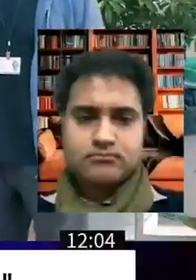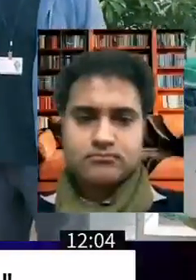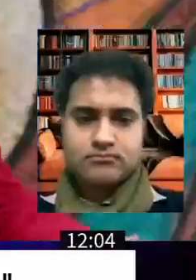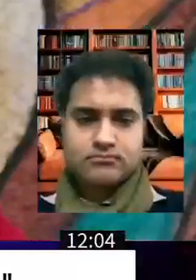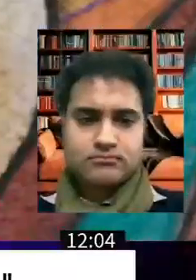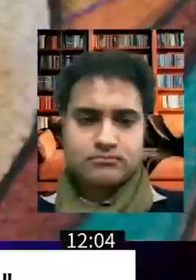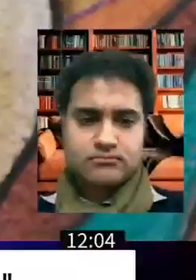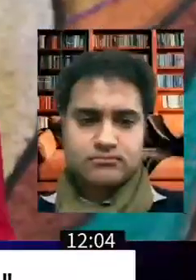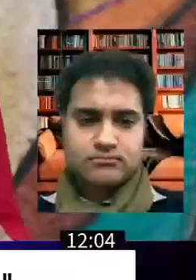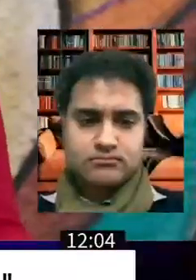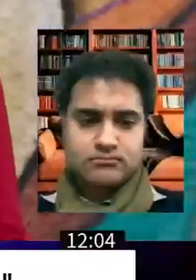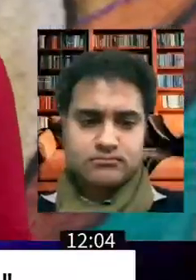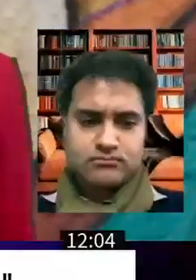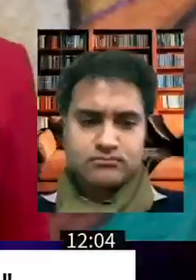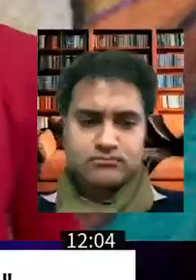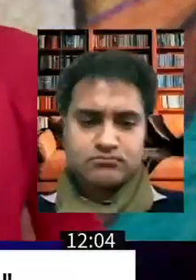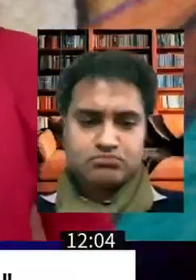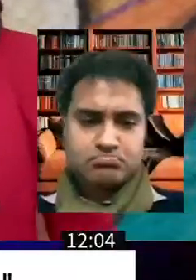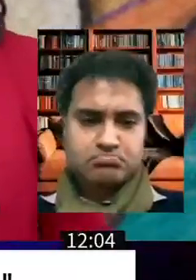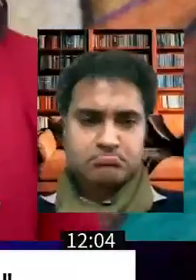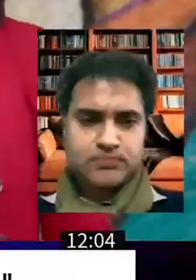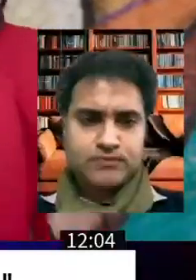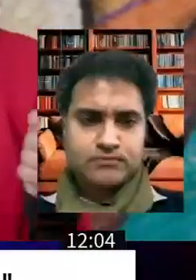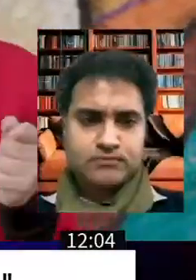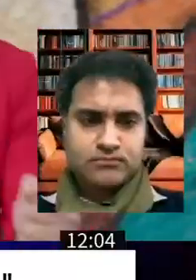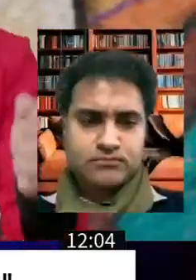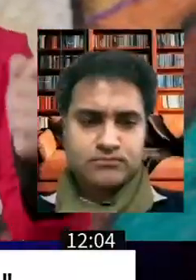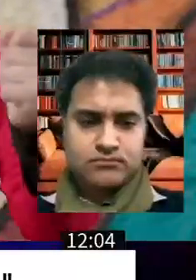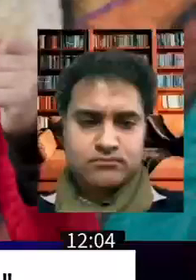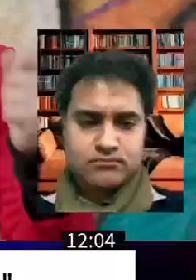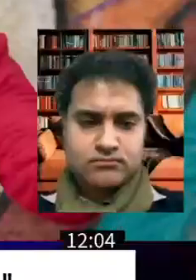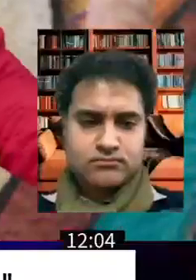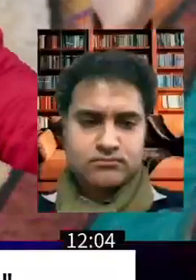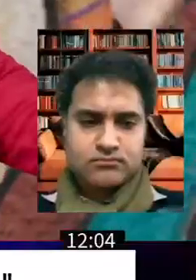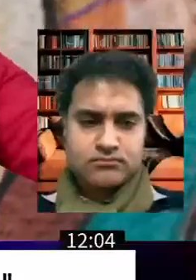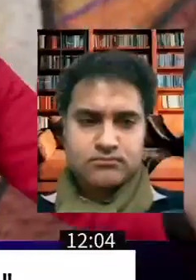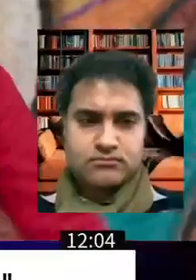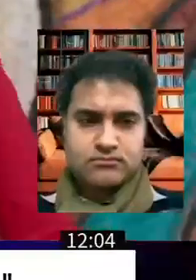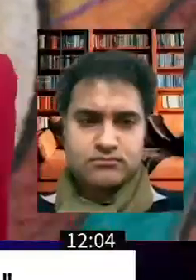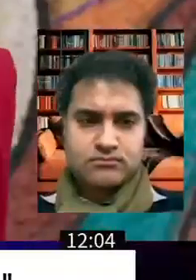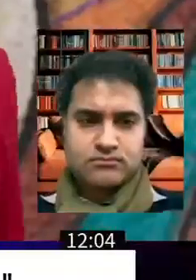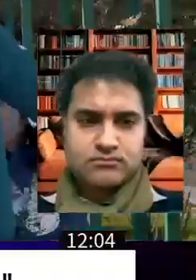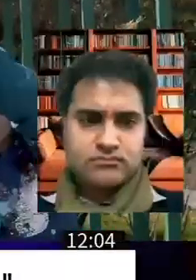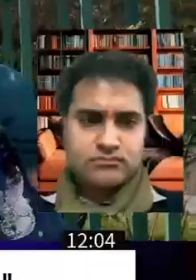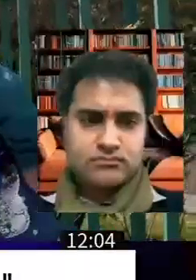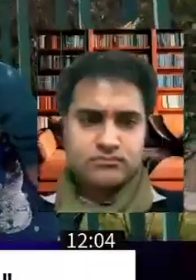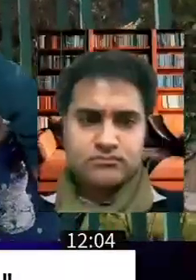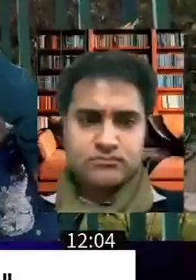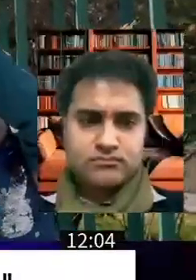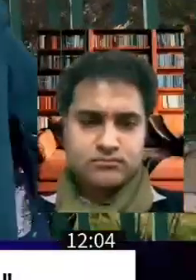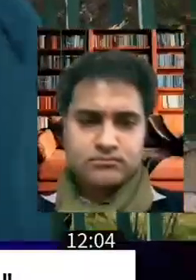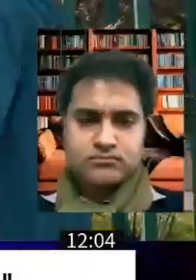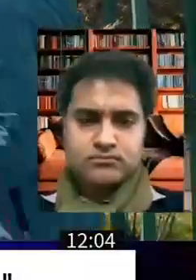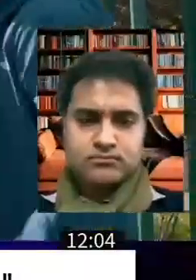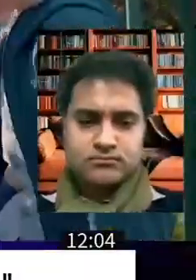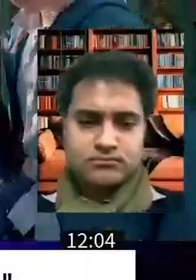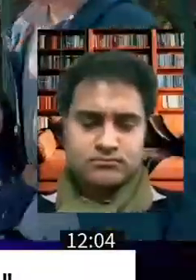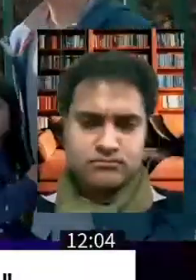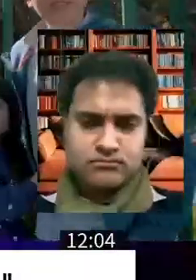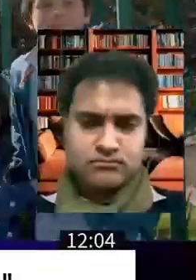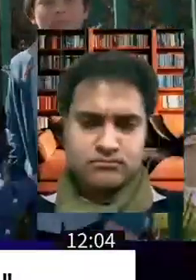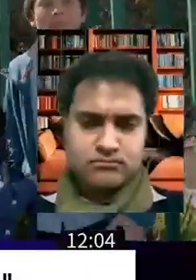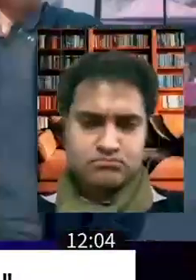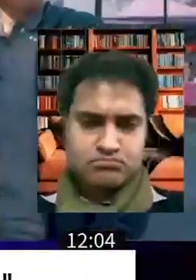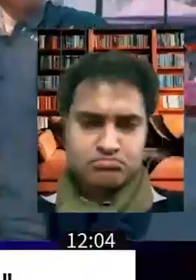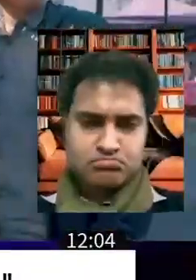niños. Eso es escuchar, ¿viste? Eso es estar a la escucha. Sí, eso es estar a la escucha. Los niños tienen que estar, están. Los niños. ¿Quieres hacer una preguntita,